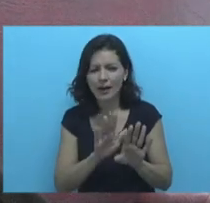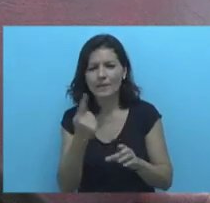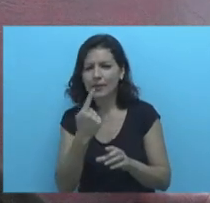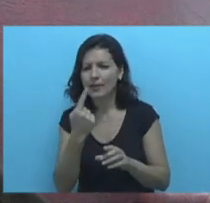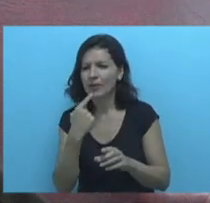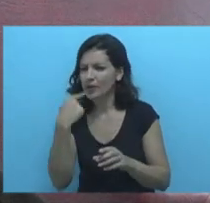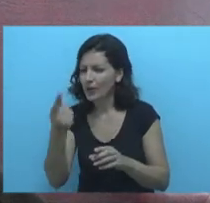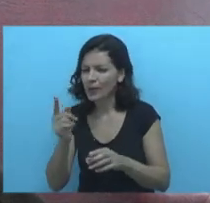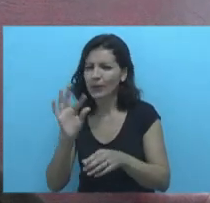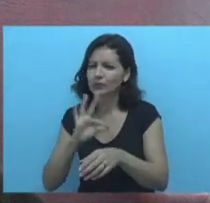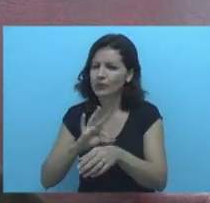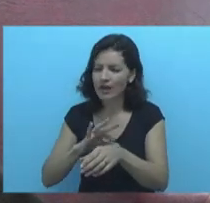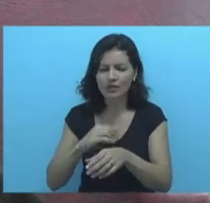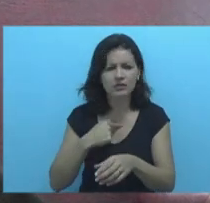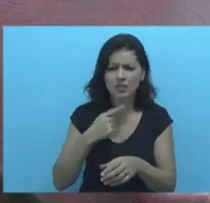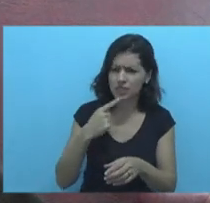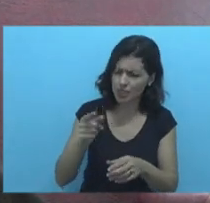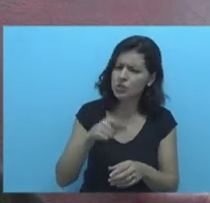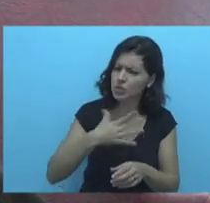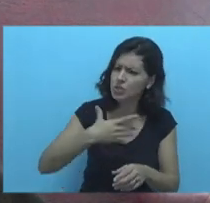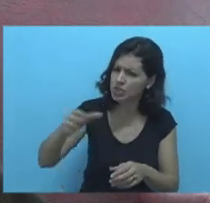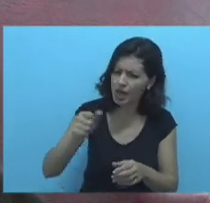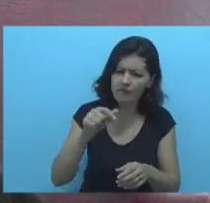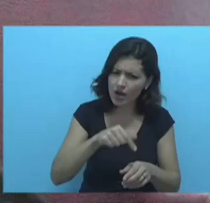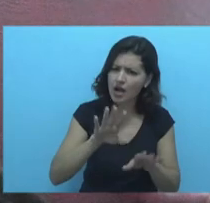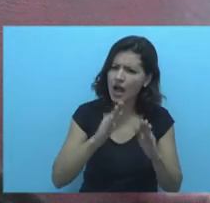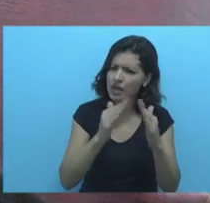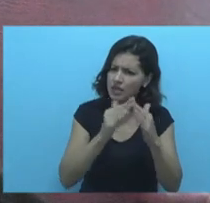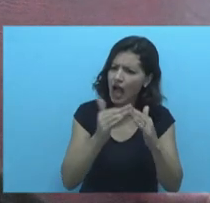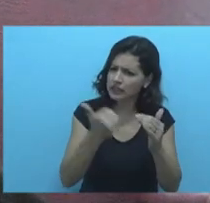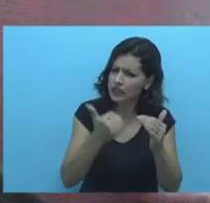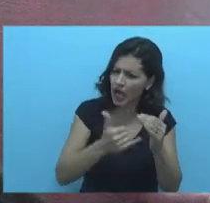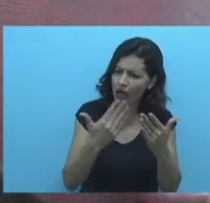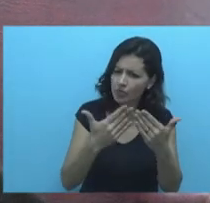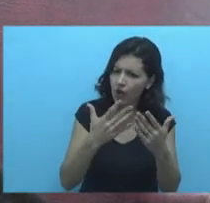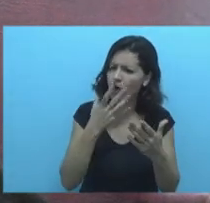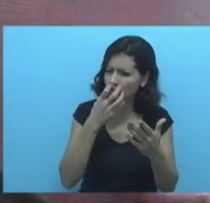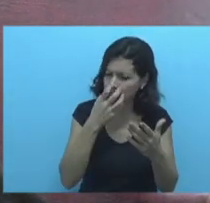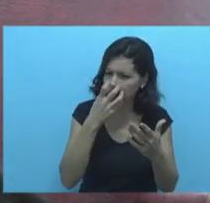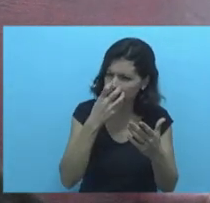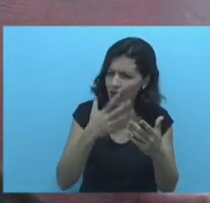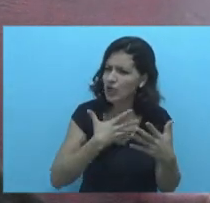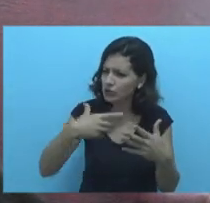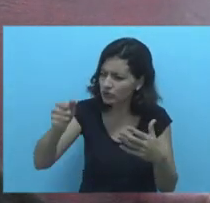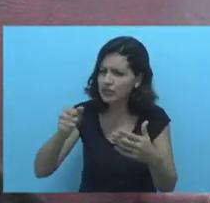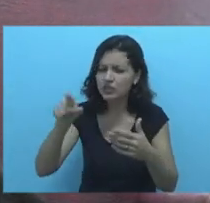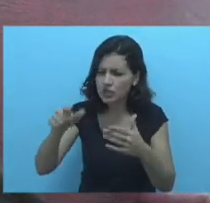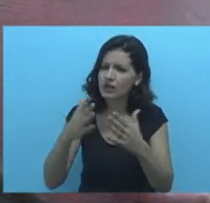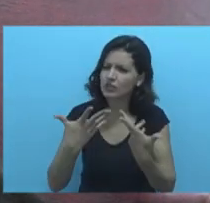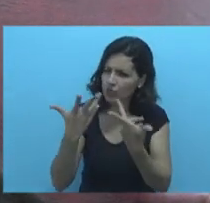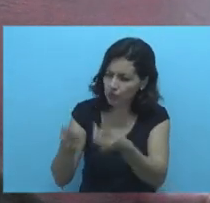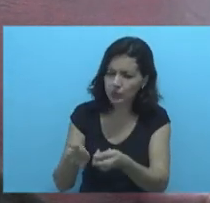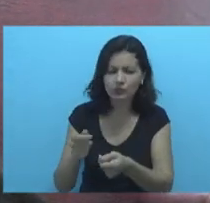casa y que se lo llevaba y que le prestaba el nebulizador también. Yo quería que me hiciera caso, pero